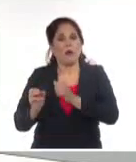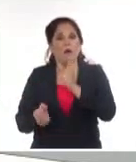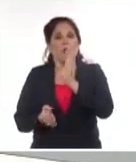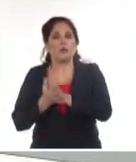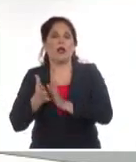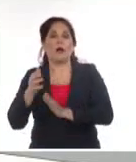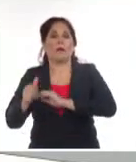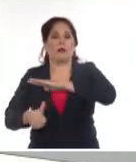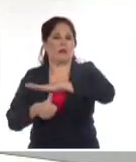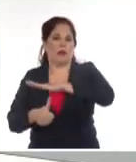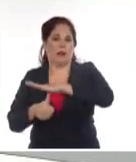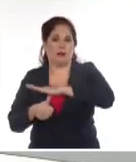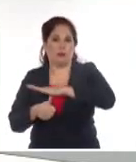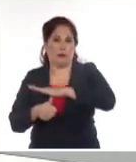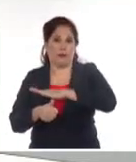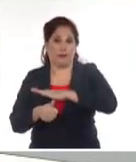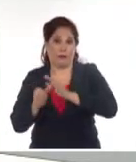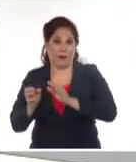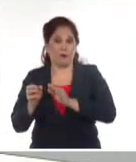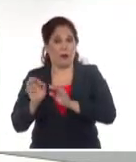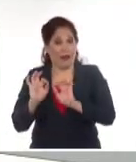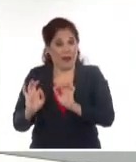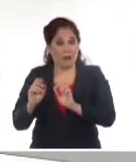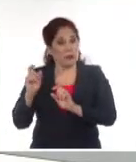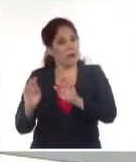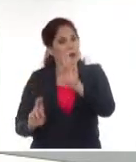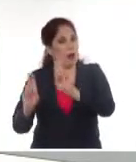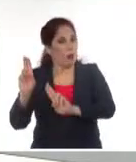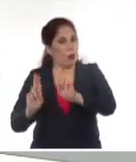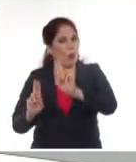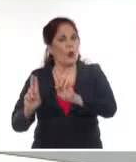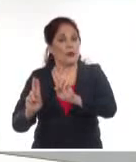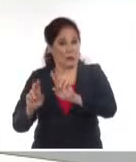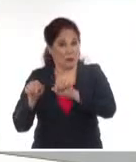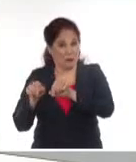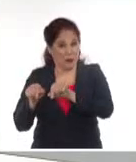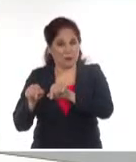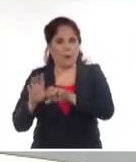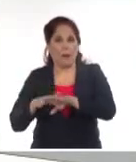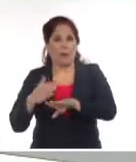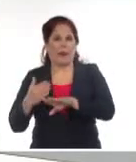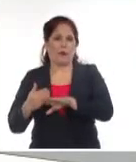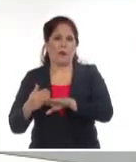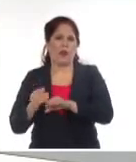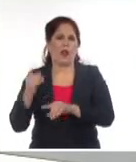con el que él y sus autodefensas pactaron la desmovilización, pero luego terminó por